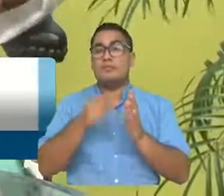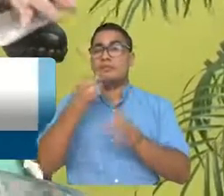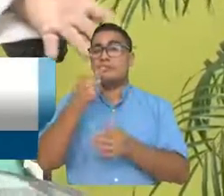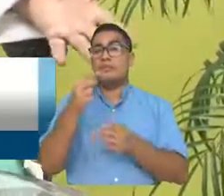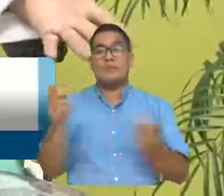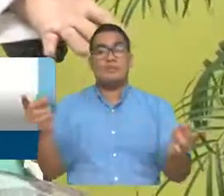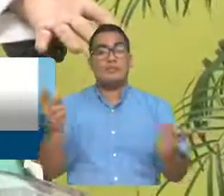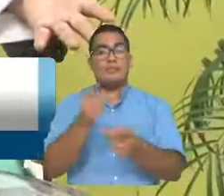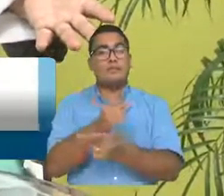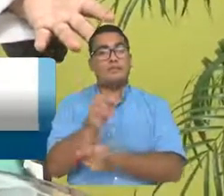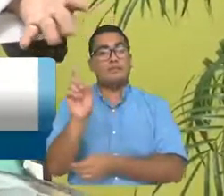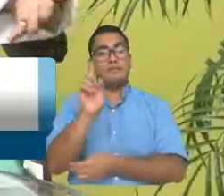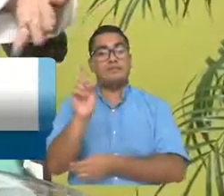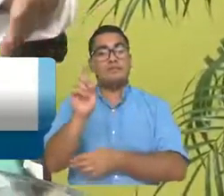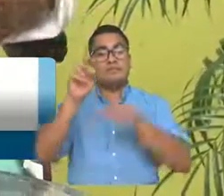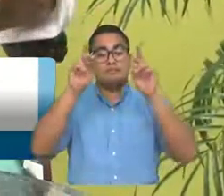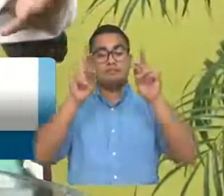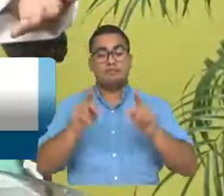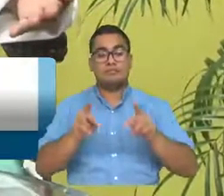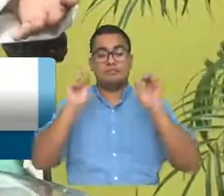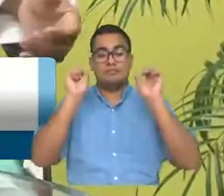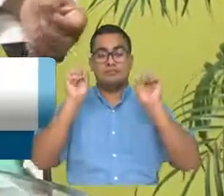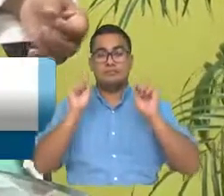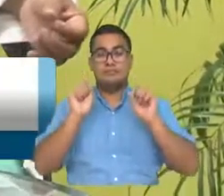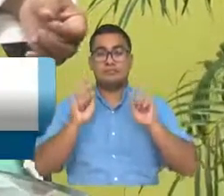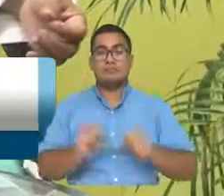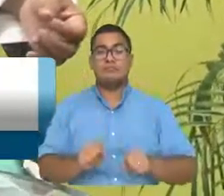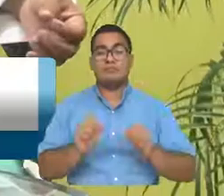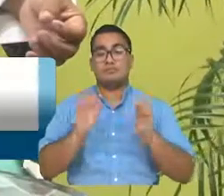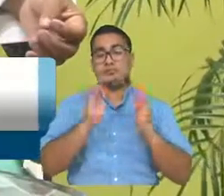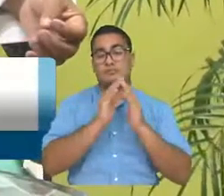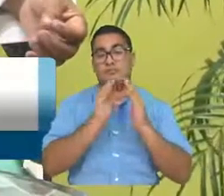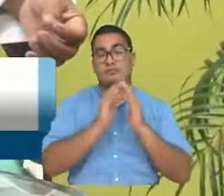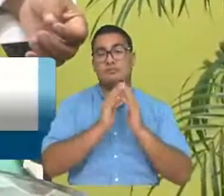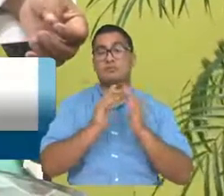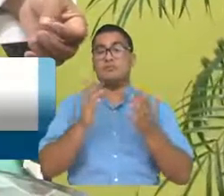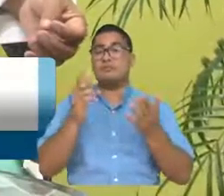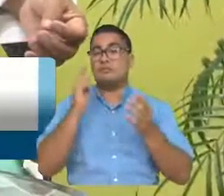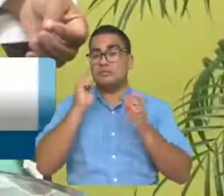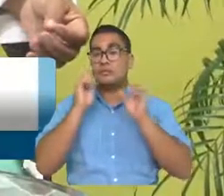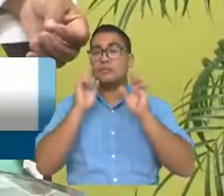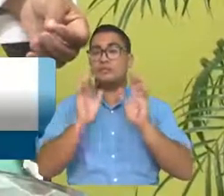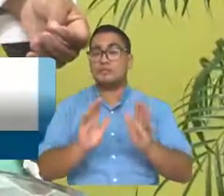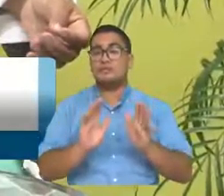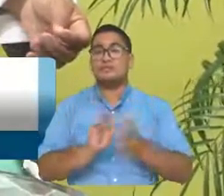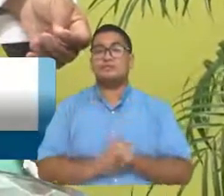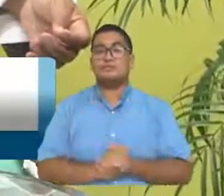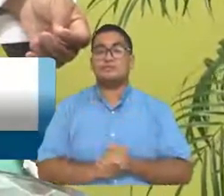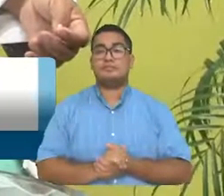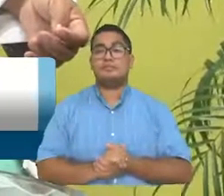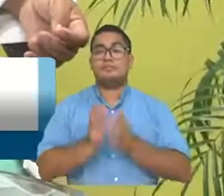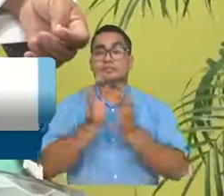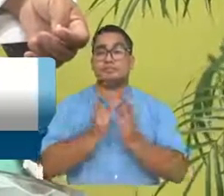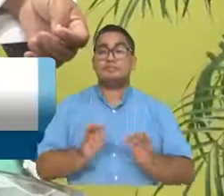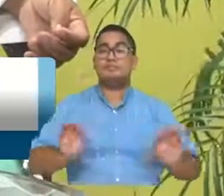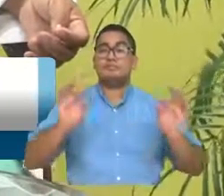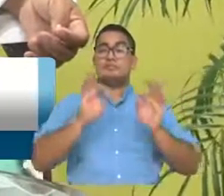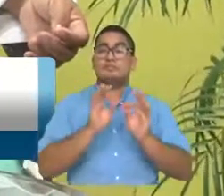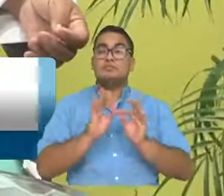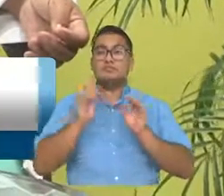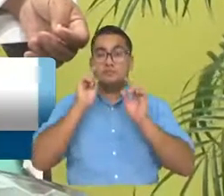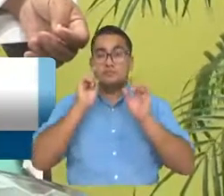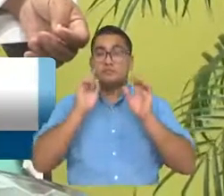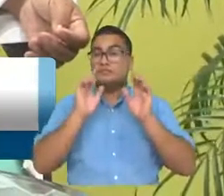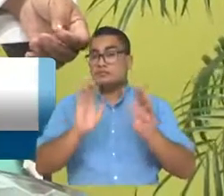pues sintomatología, inmediatamente nosotros le ofertamos el medicamento para que de esa manera pues